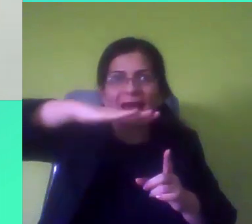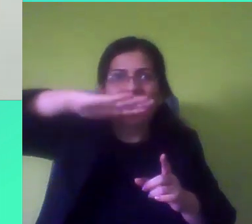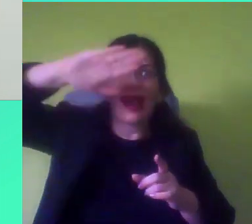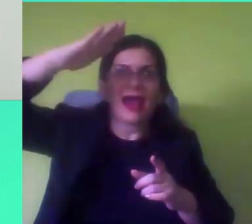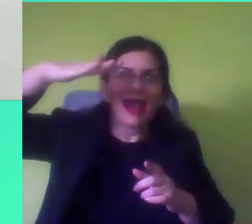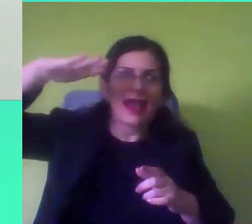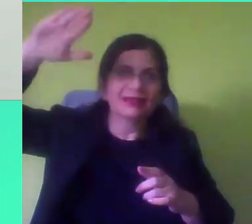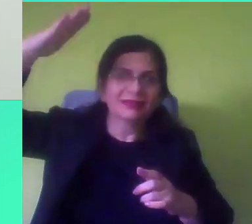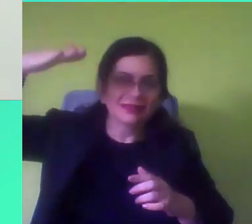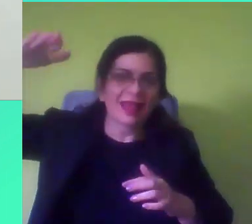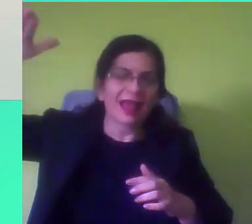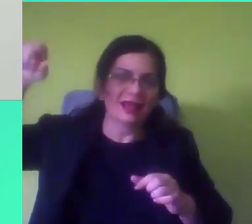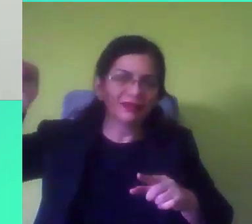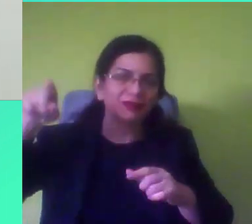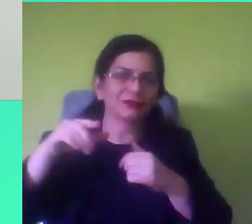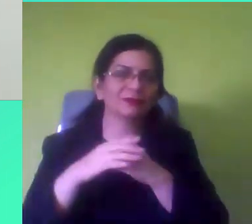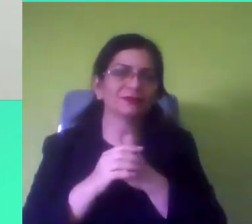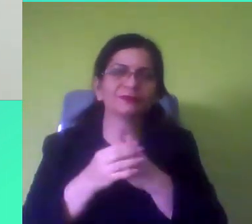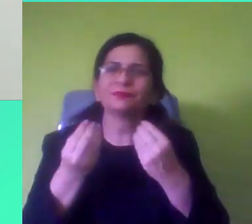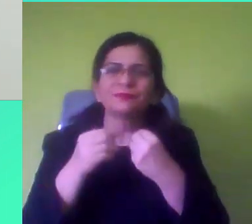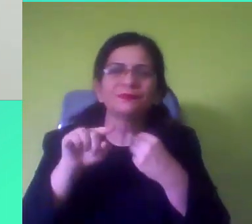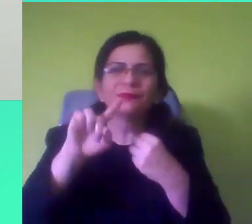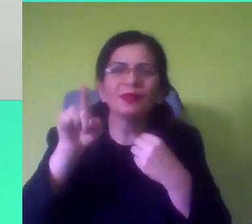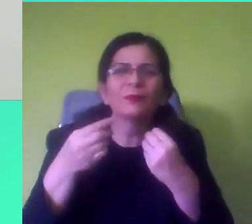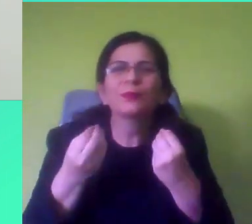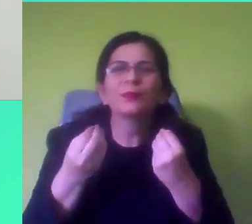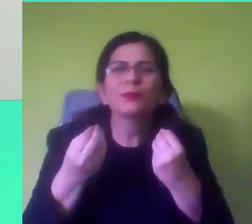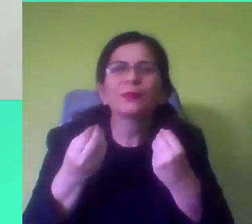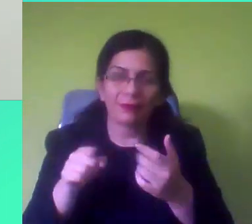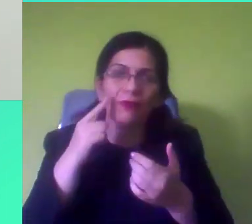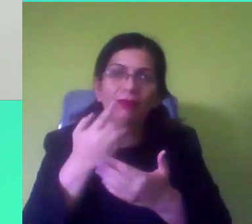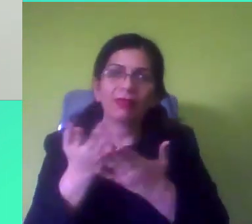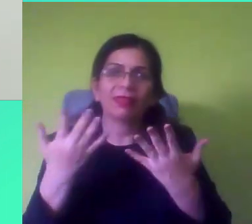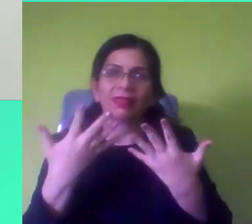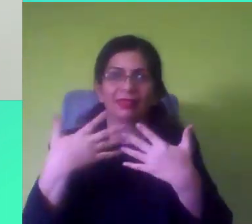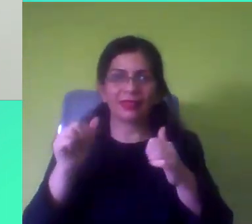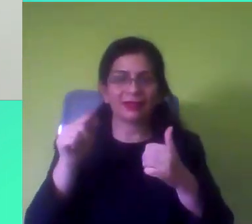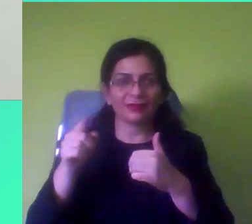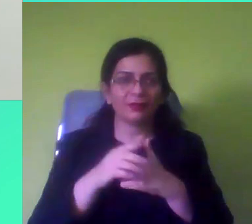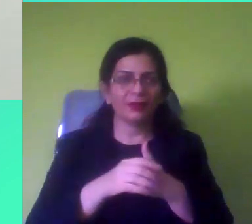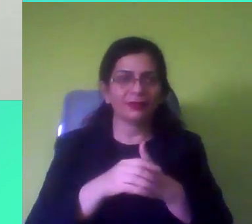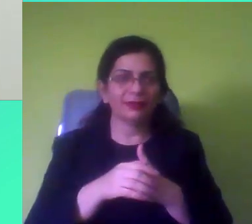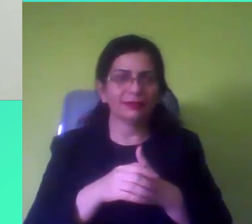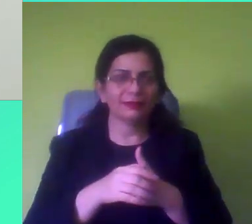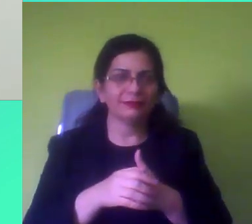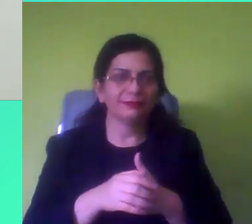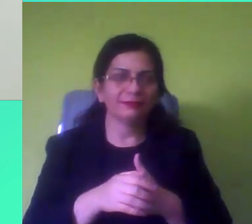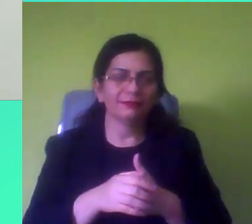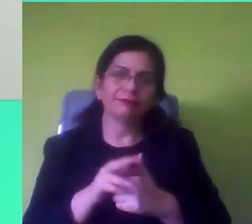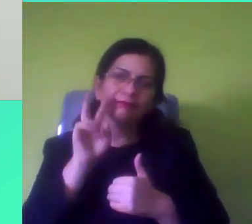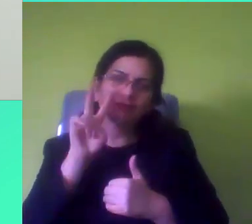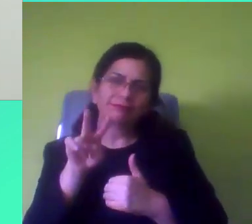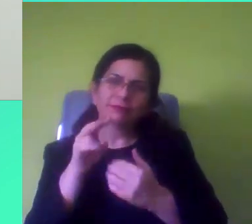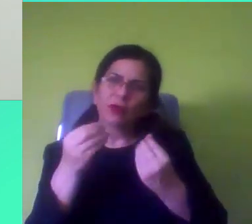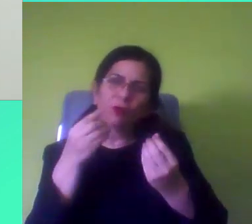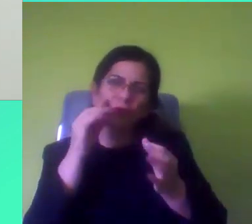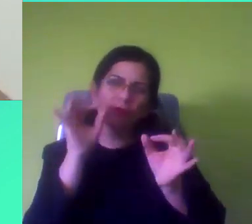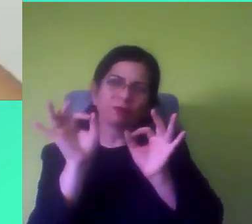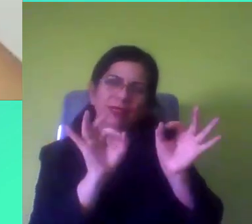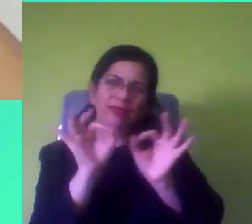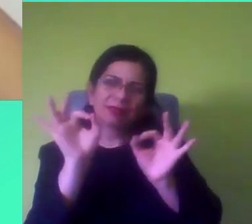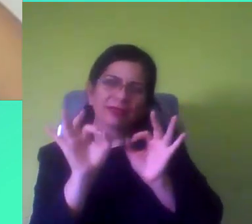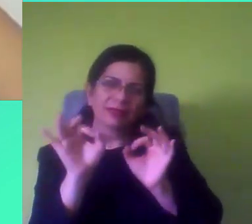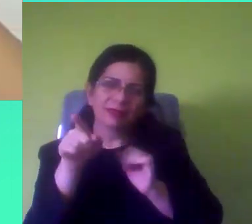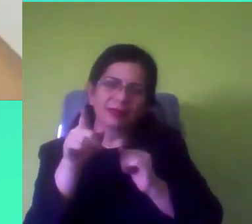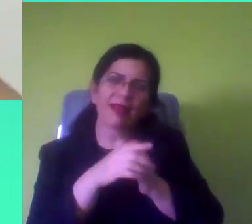de los Andes. ¿Qué pasa? Que las grandes áreas donde vemos en este tamaño, en proporcional, el círculo de mayor tamaño